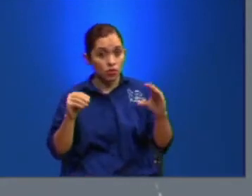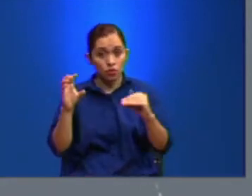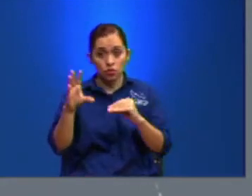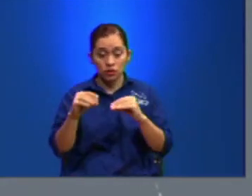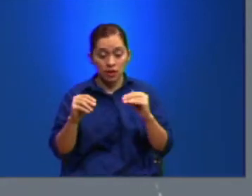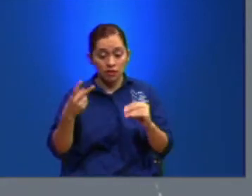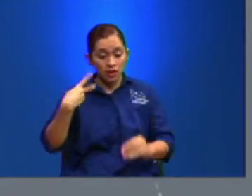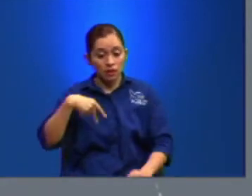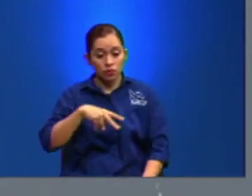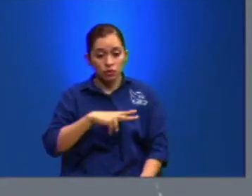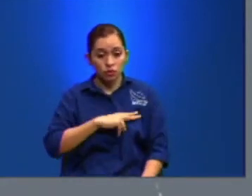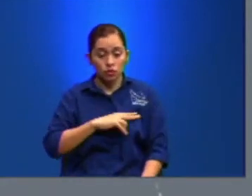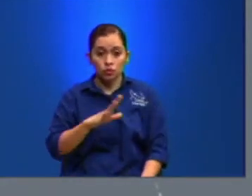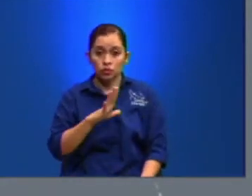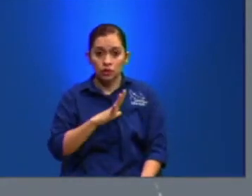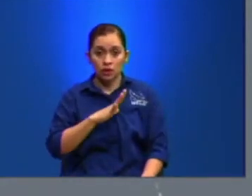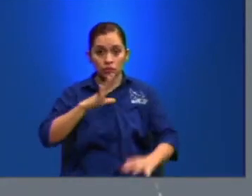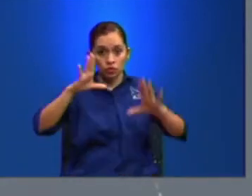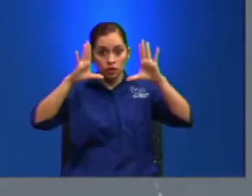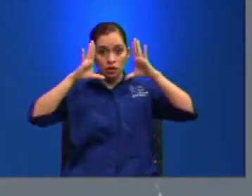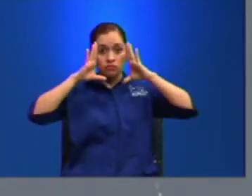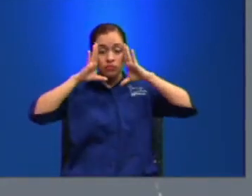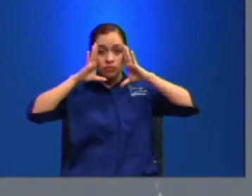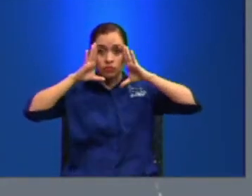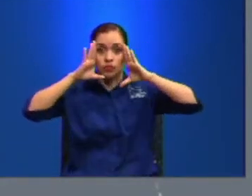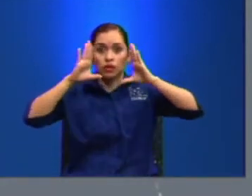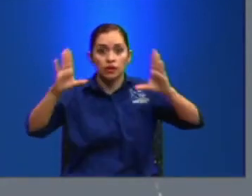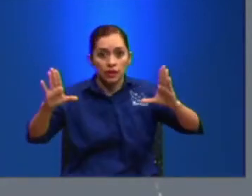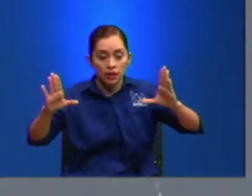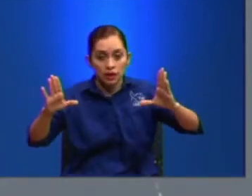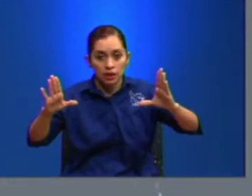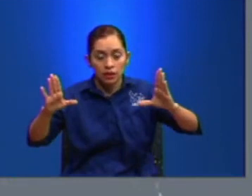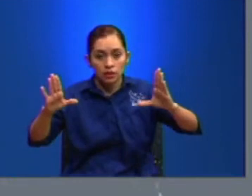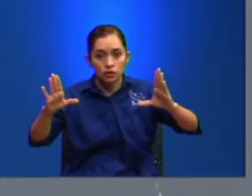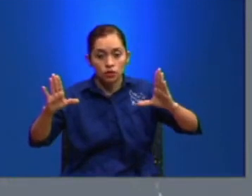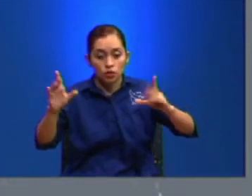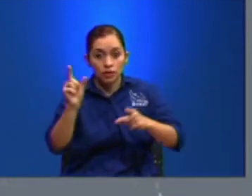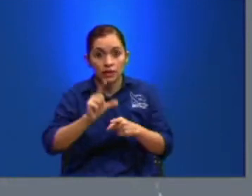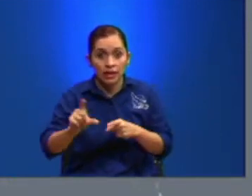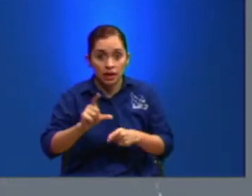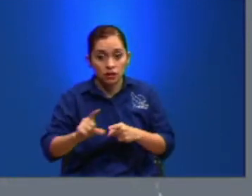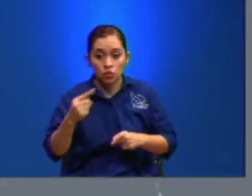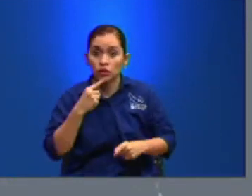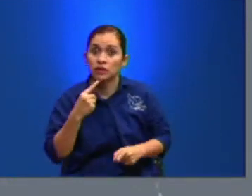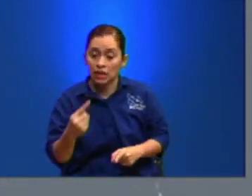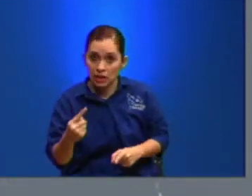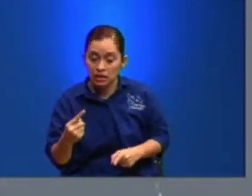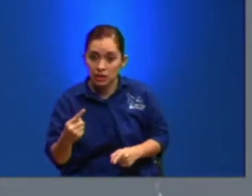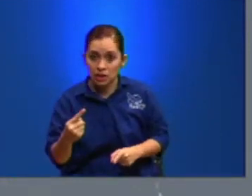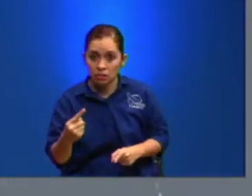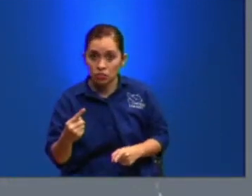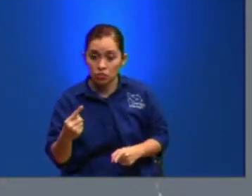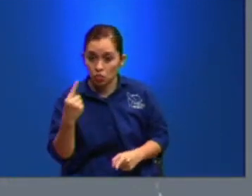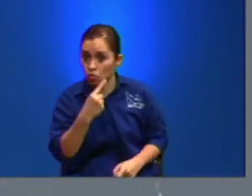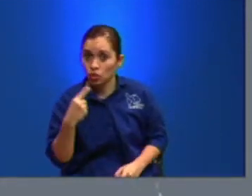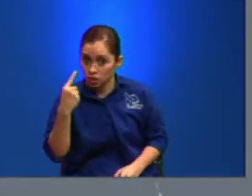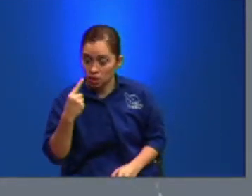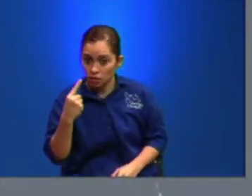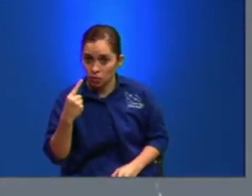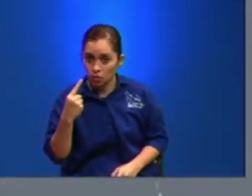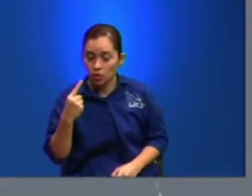atentos a cualquiera de las cosas que nosotros sabemos puede hacer con nuestros bocas pactos que podríamos haber hecho con nuestra boca